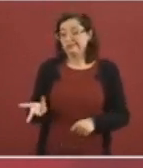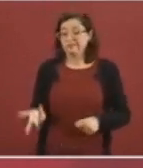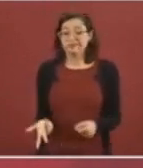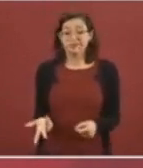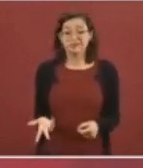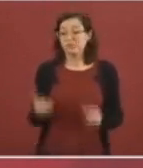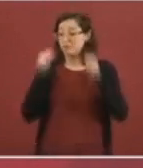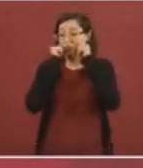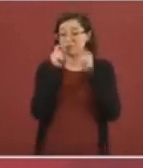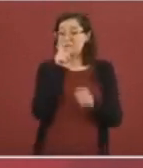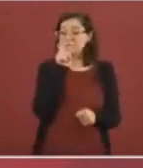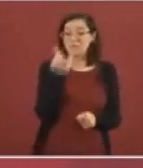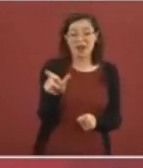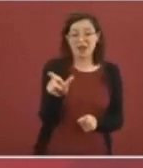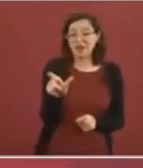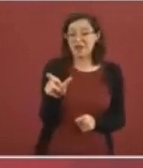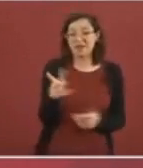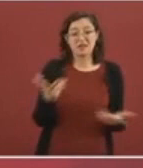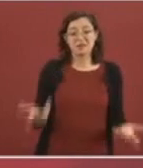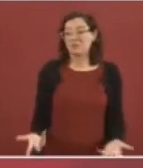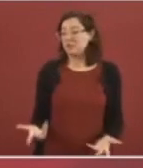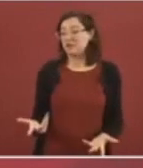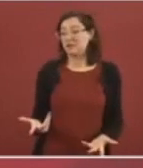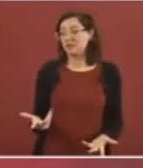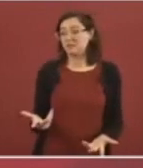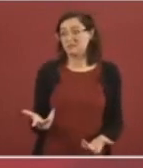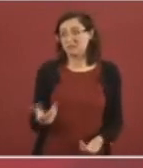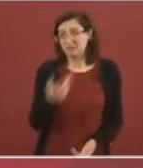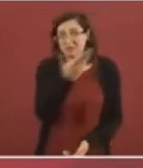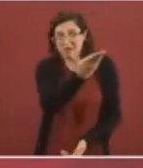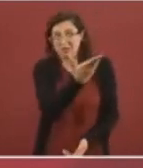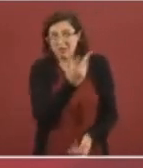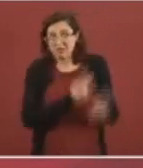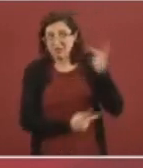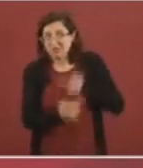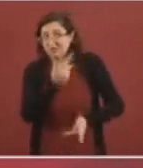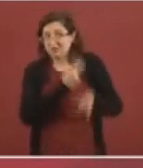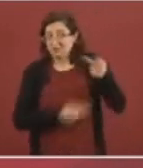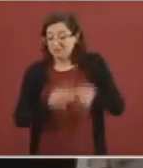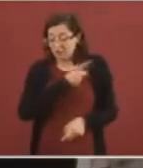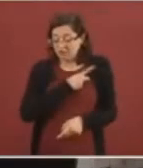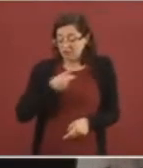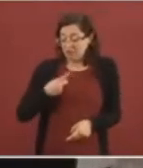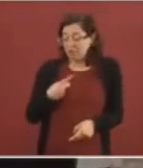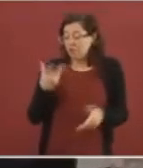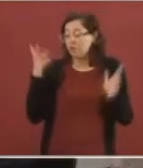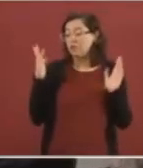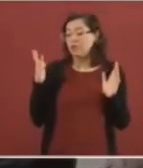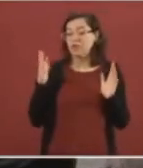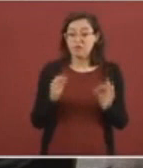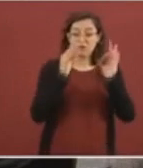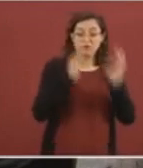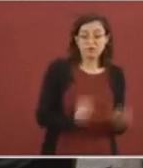llámese como se llame, va a ser deuda, aunque sea clandestina.